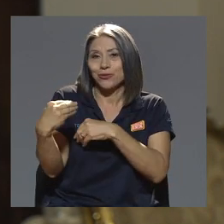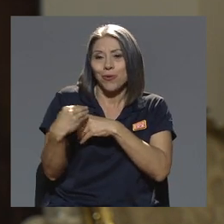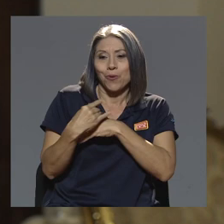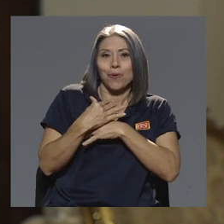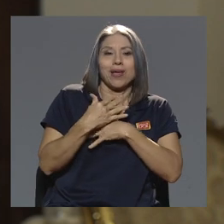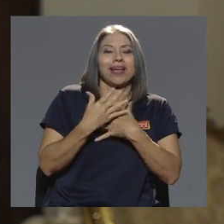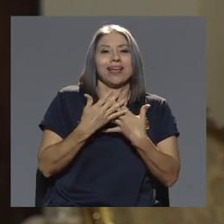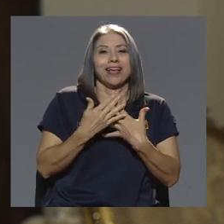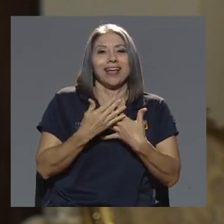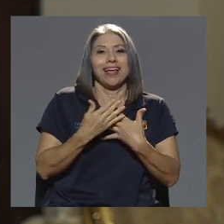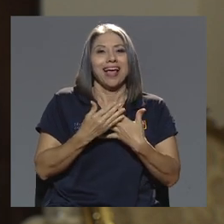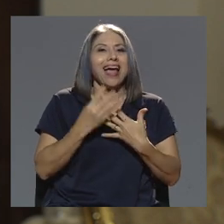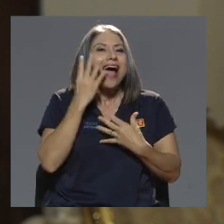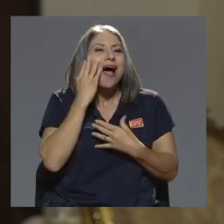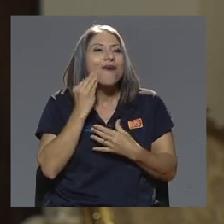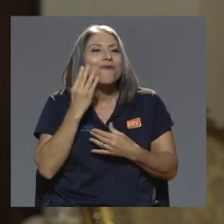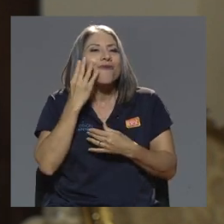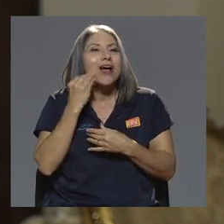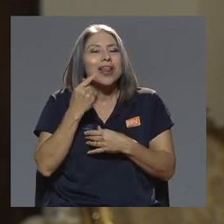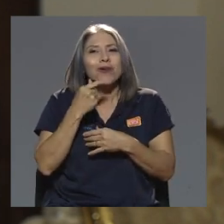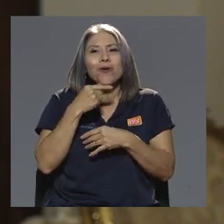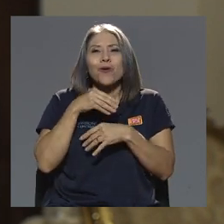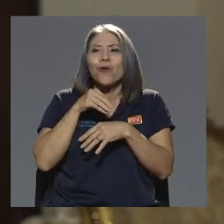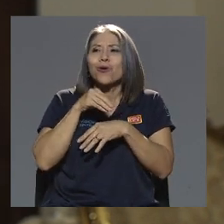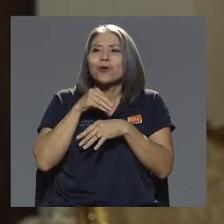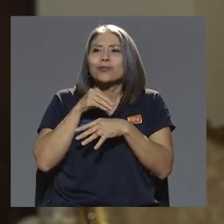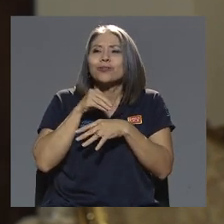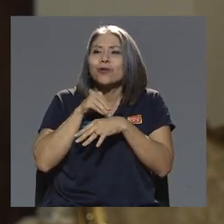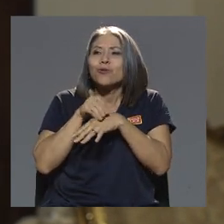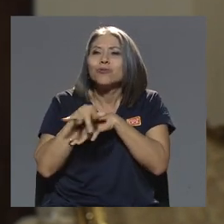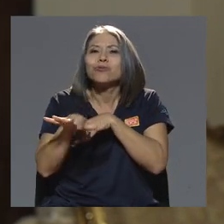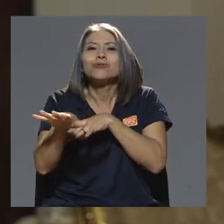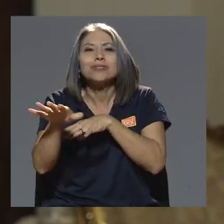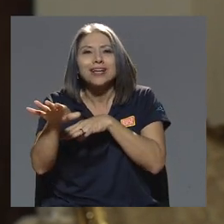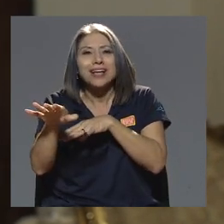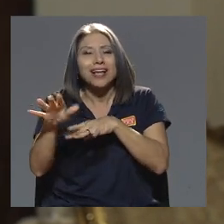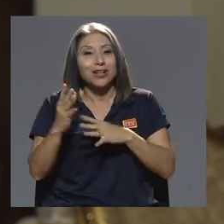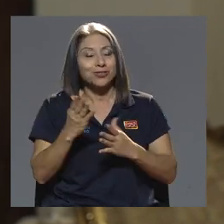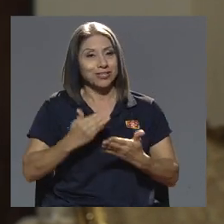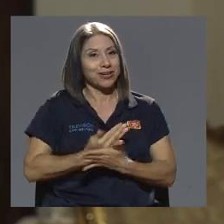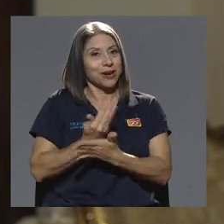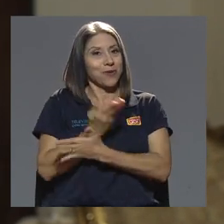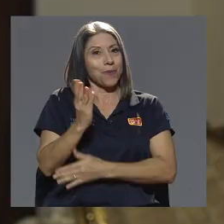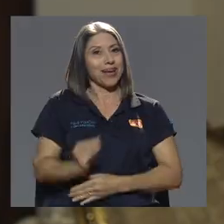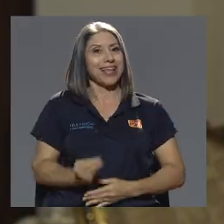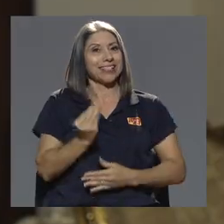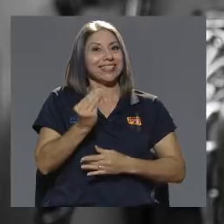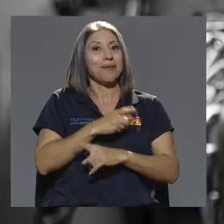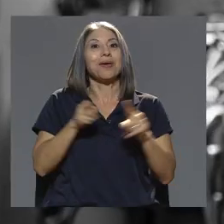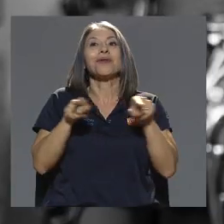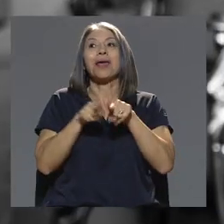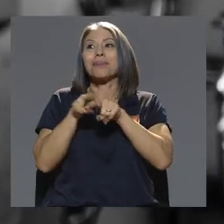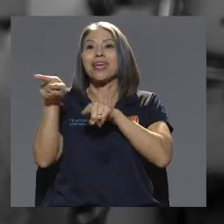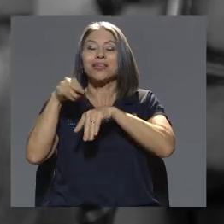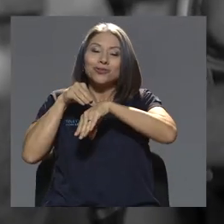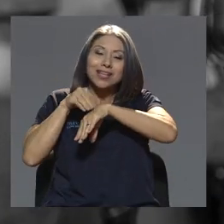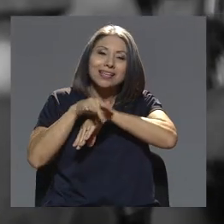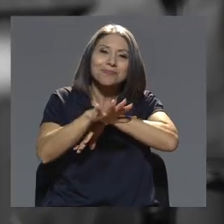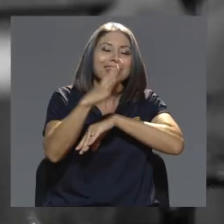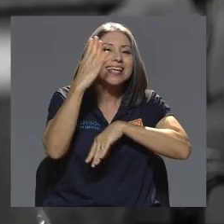como abuelo, pero al mismo tiempo uno les transmite a los nietos experiencias, conocimientos y sobre